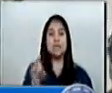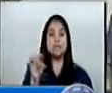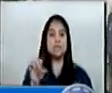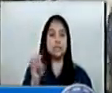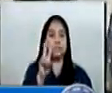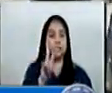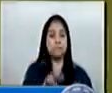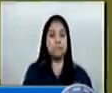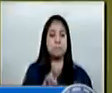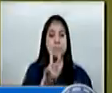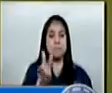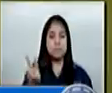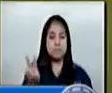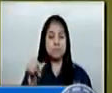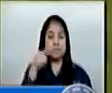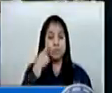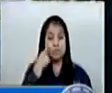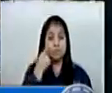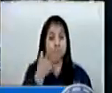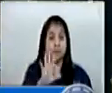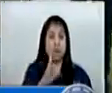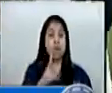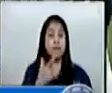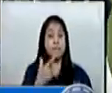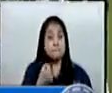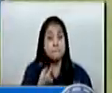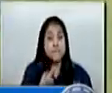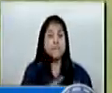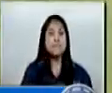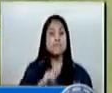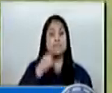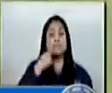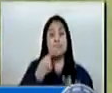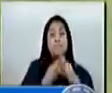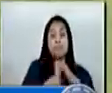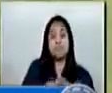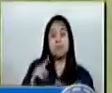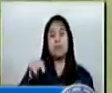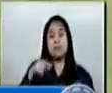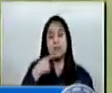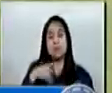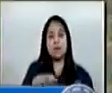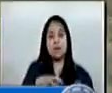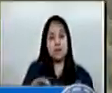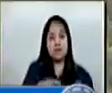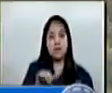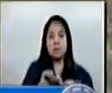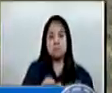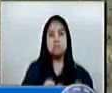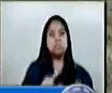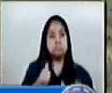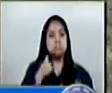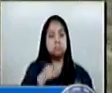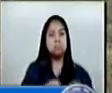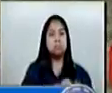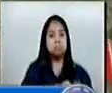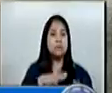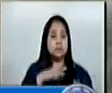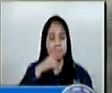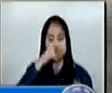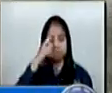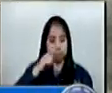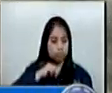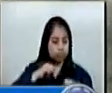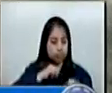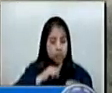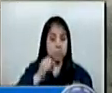el ministro de Ambiente y Recursos Naturales en Glasgow, de declarar a la región centroamericana, a la región del SICA, como